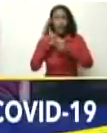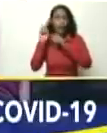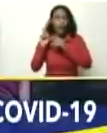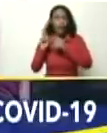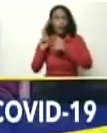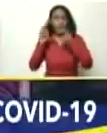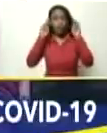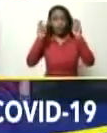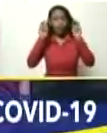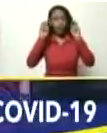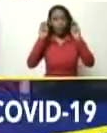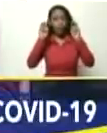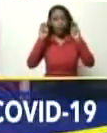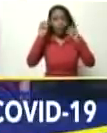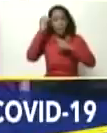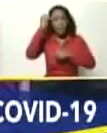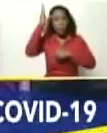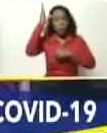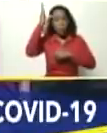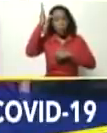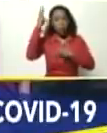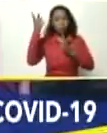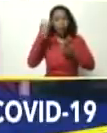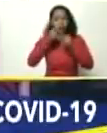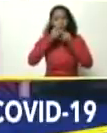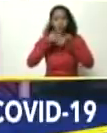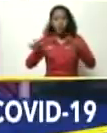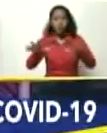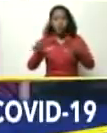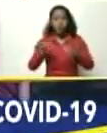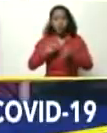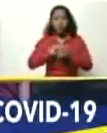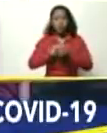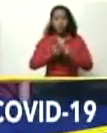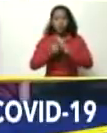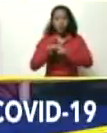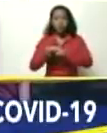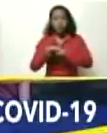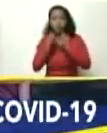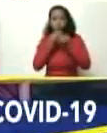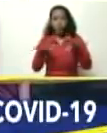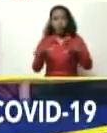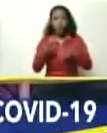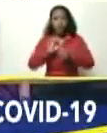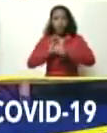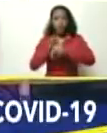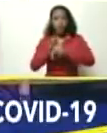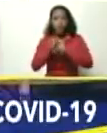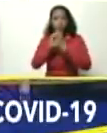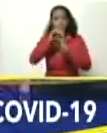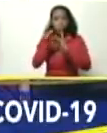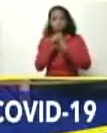caso, la capacidad de mutación y de réplica del coronavirus